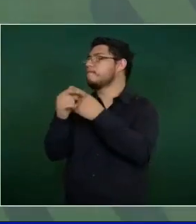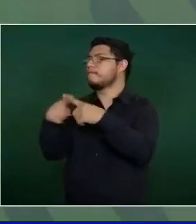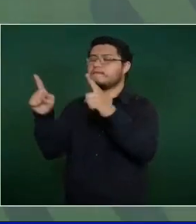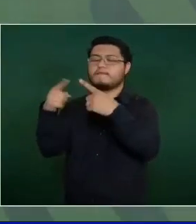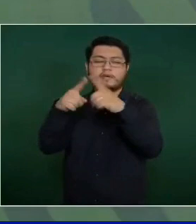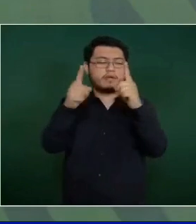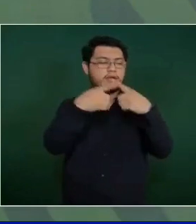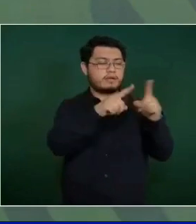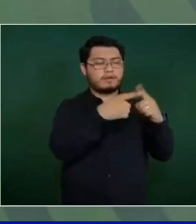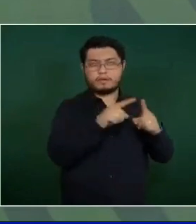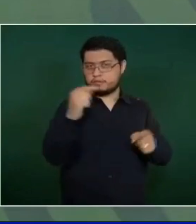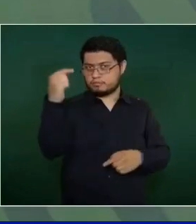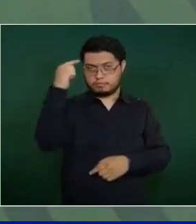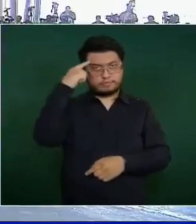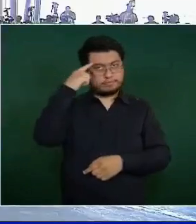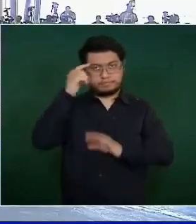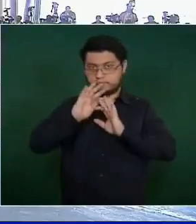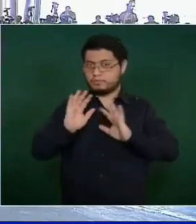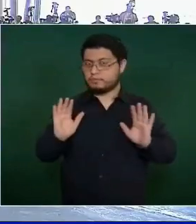Pero yo pienso